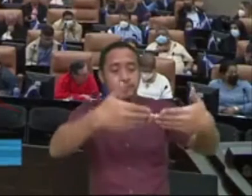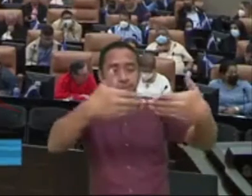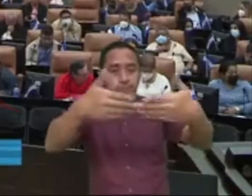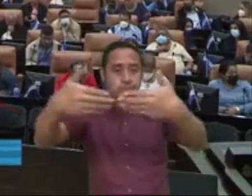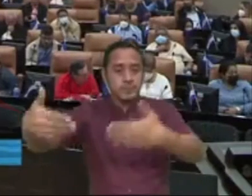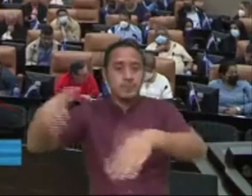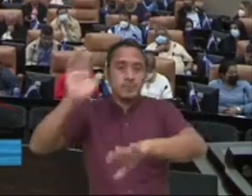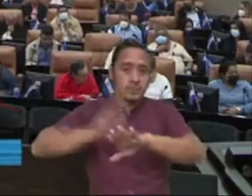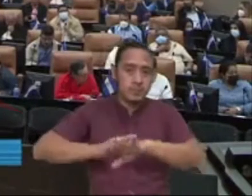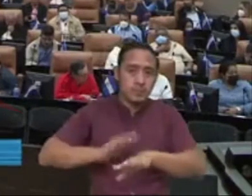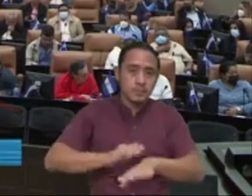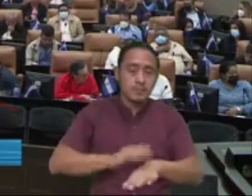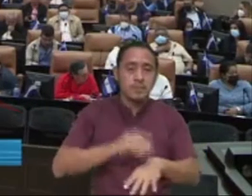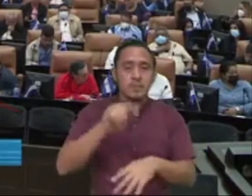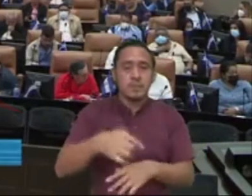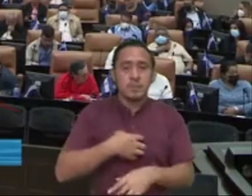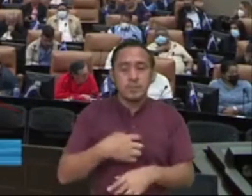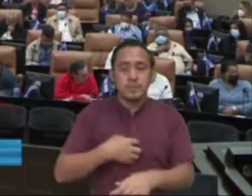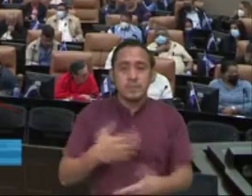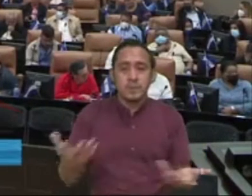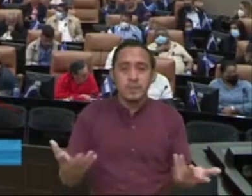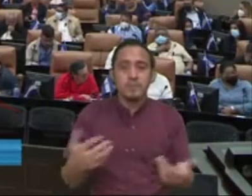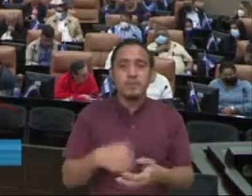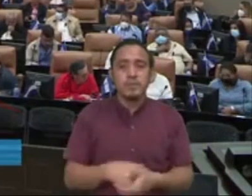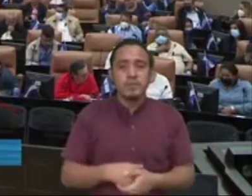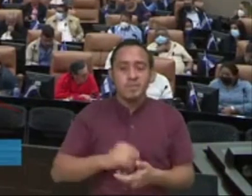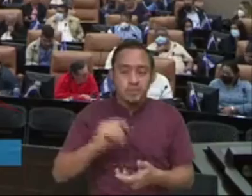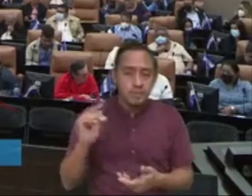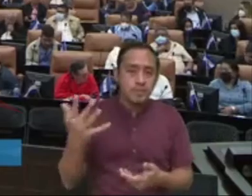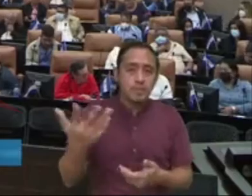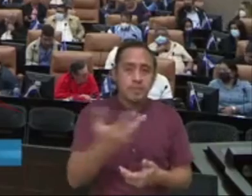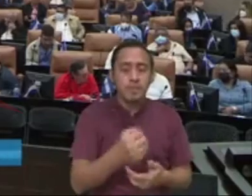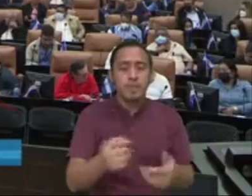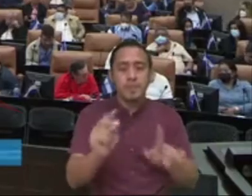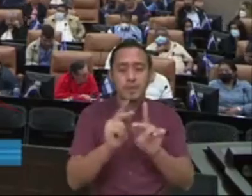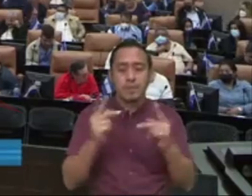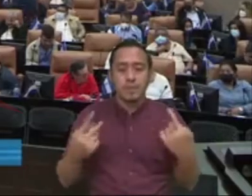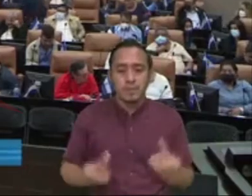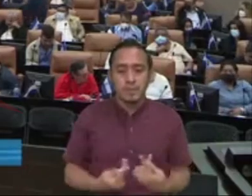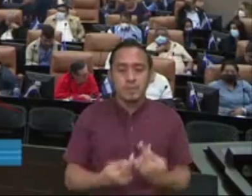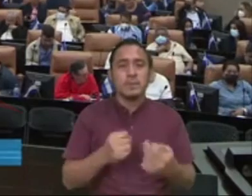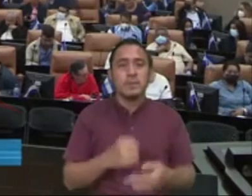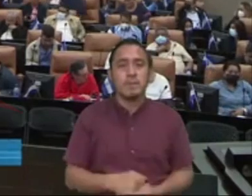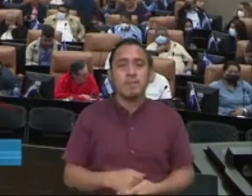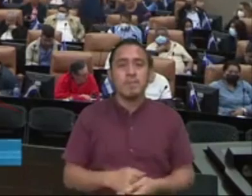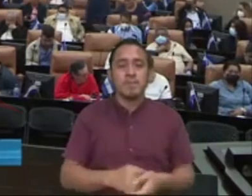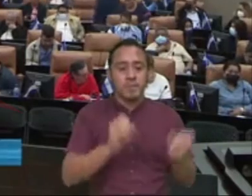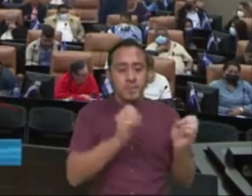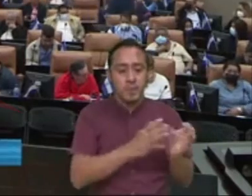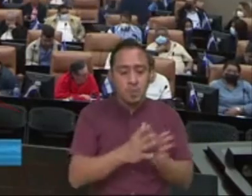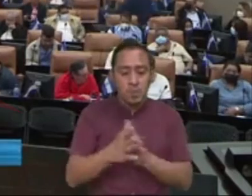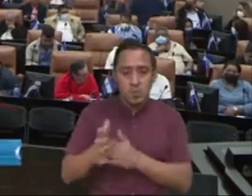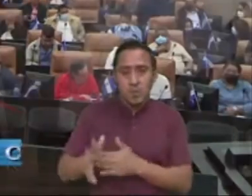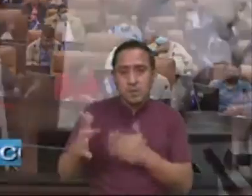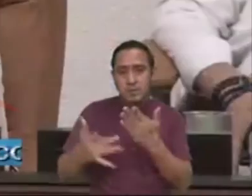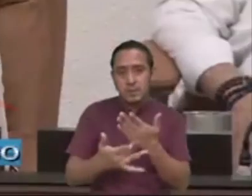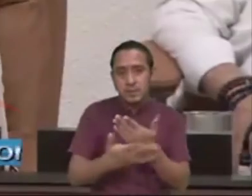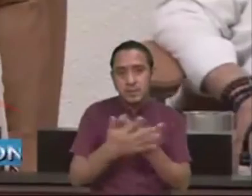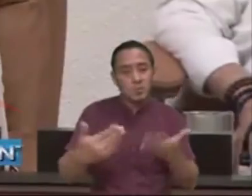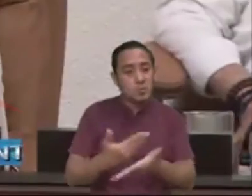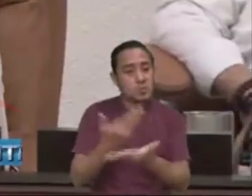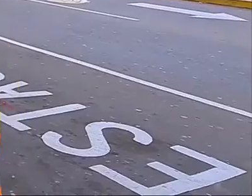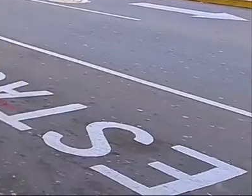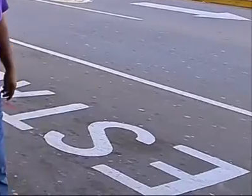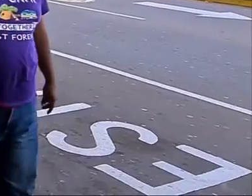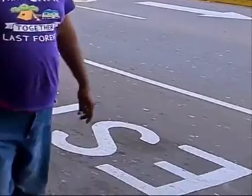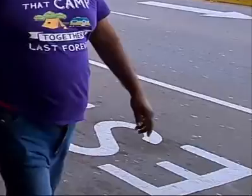las demandas al servicio de toda la población, organizándolas según las técnicas modernas